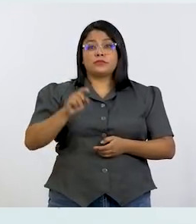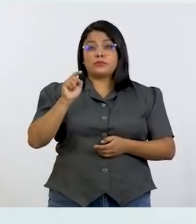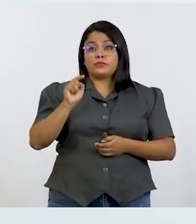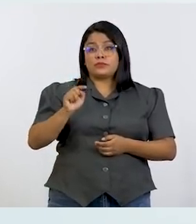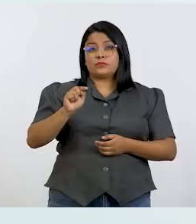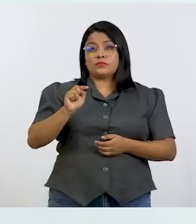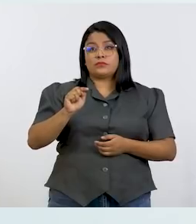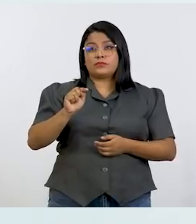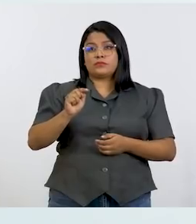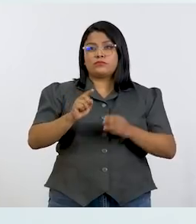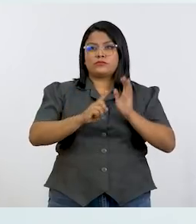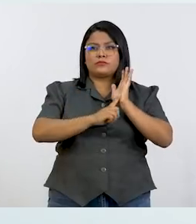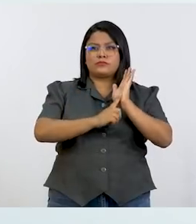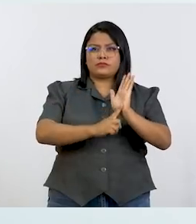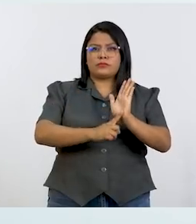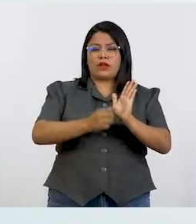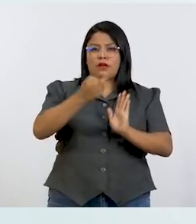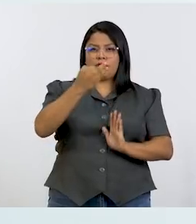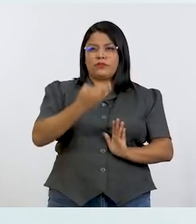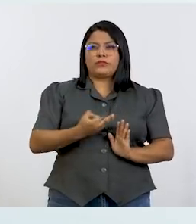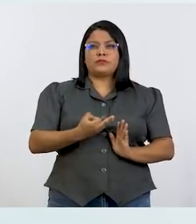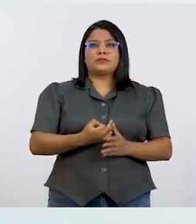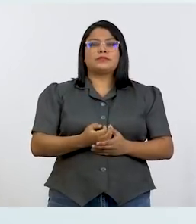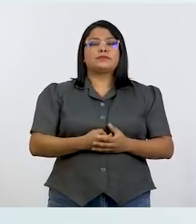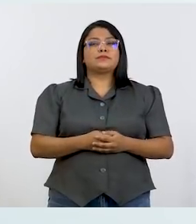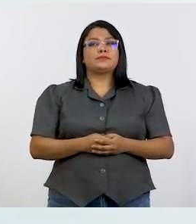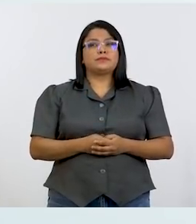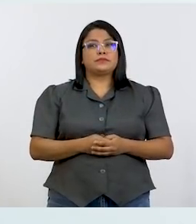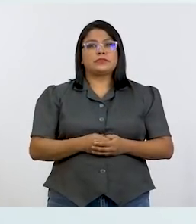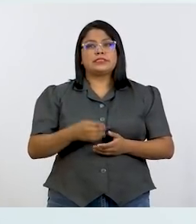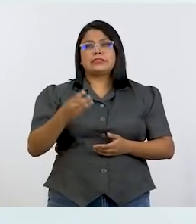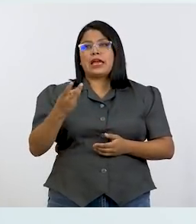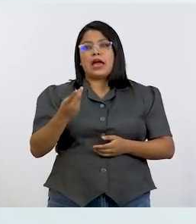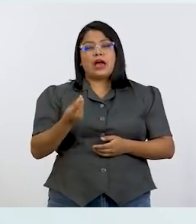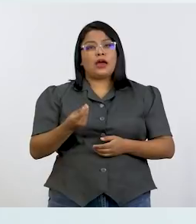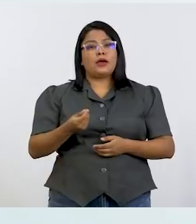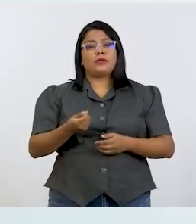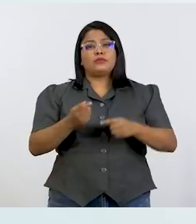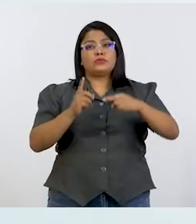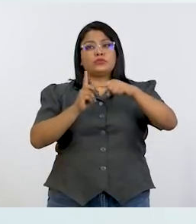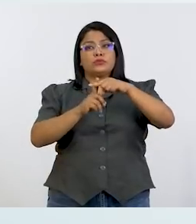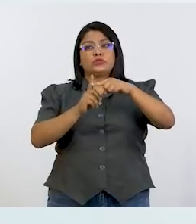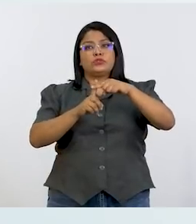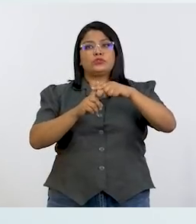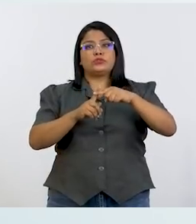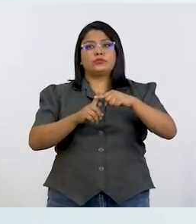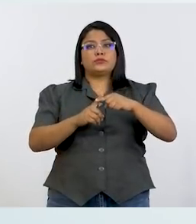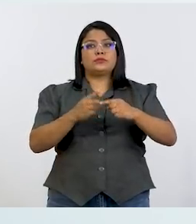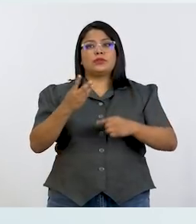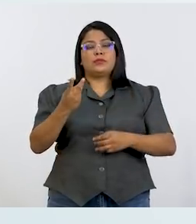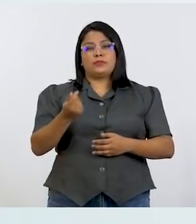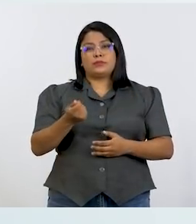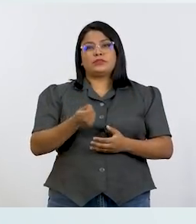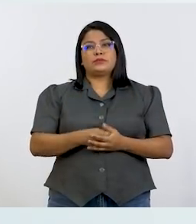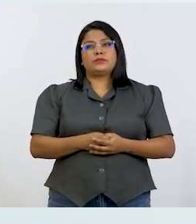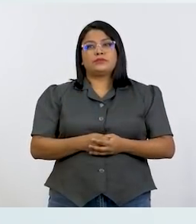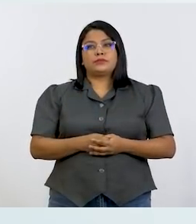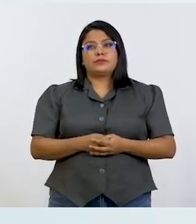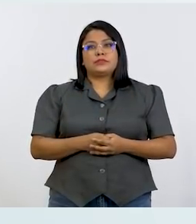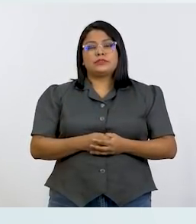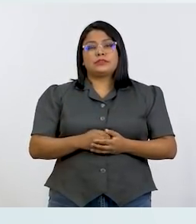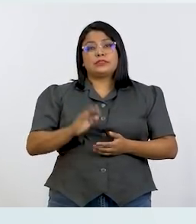Esta acción se representa formalmente siempre como una suma. 5 más 2.